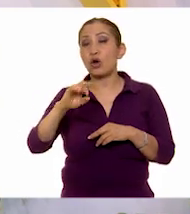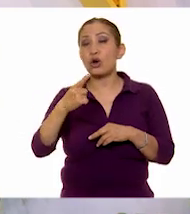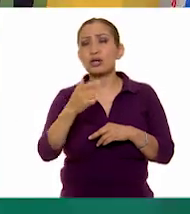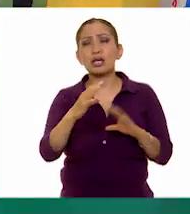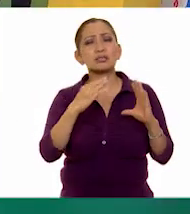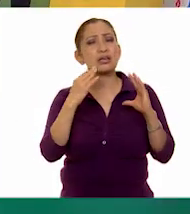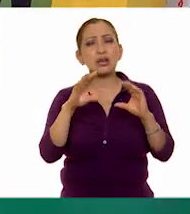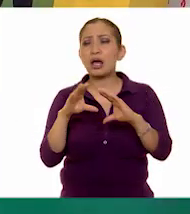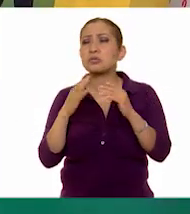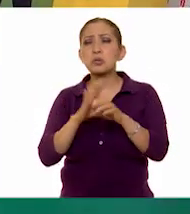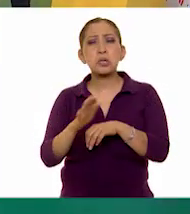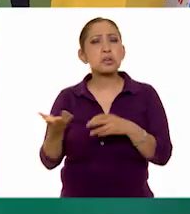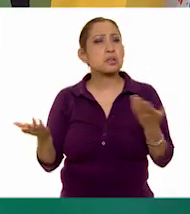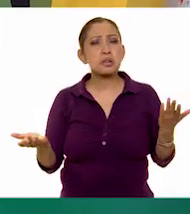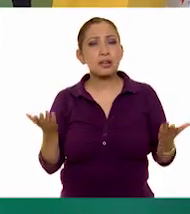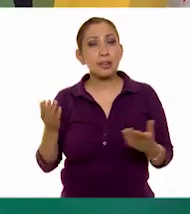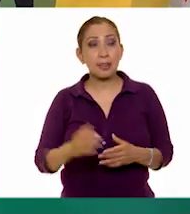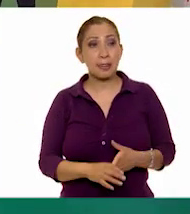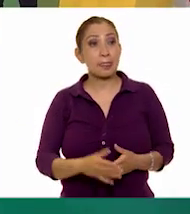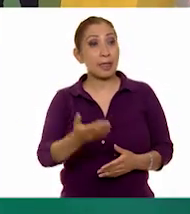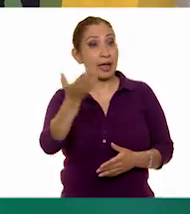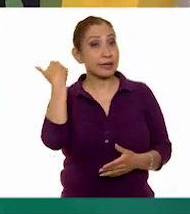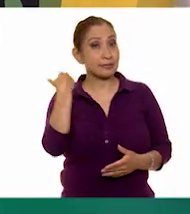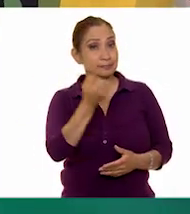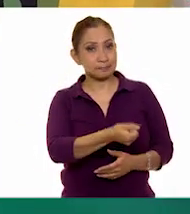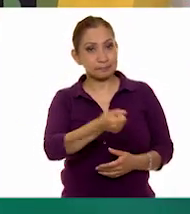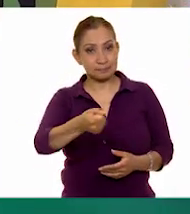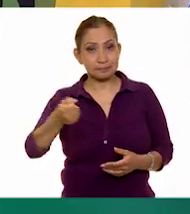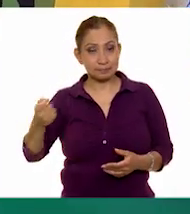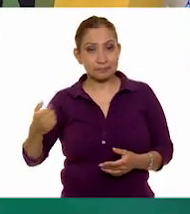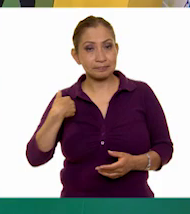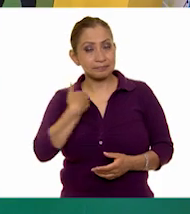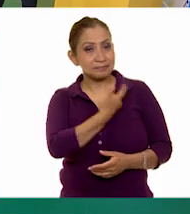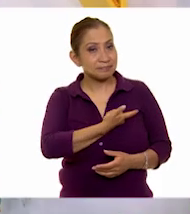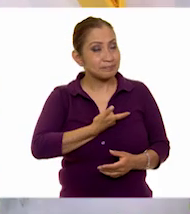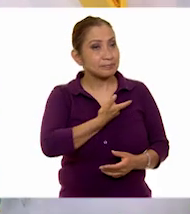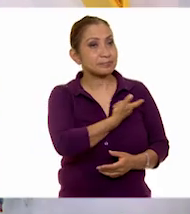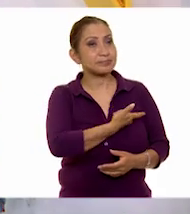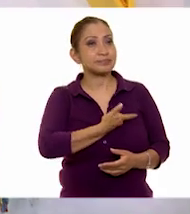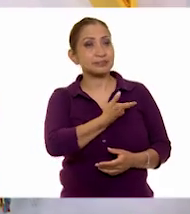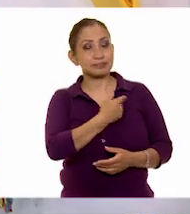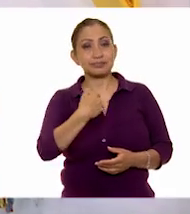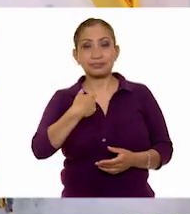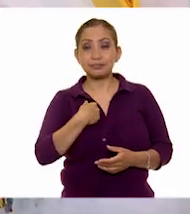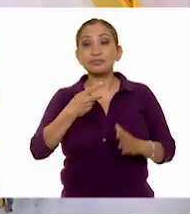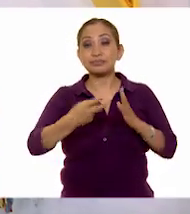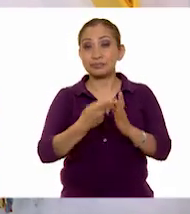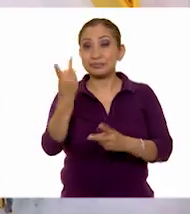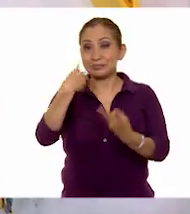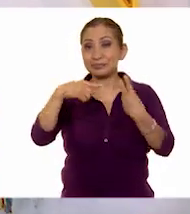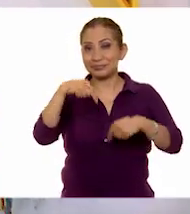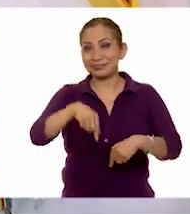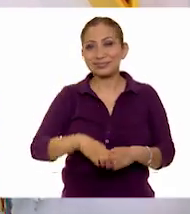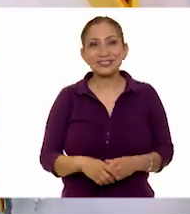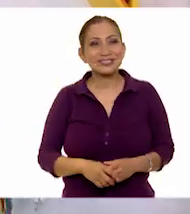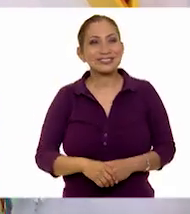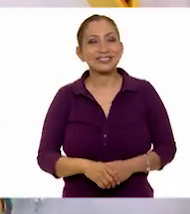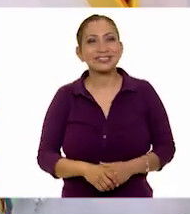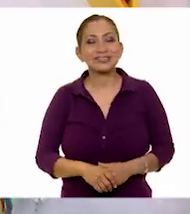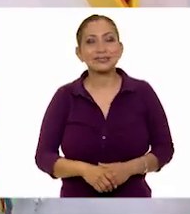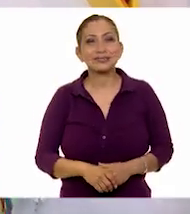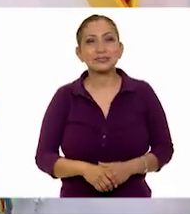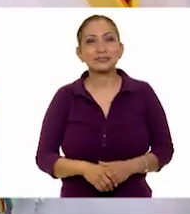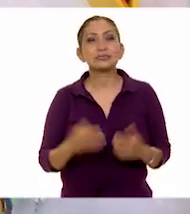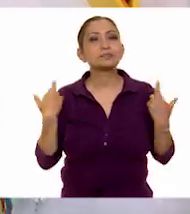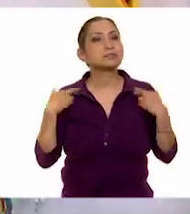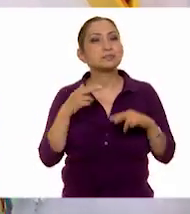¿Qué nos van a enseñar? Antes vamos a saludar. ¡Qué gusto me da estar nuevamente con ustedes! ¿Y